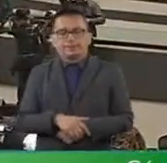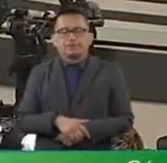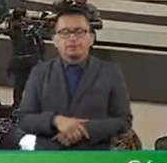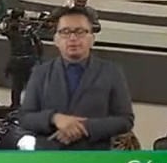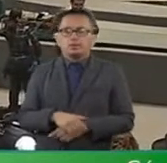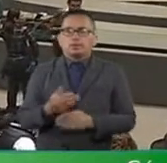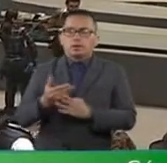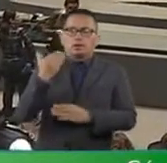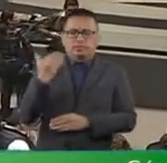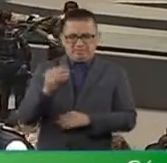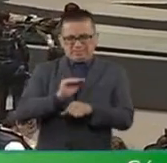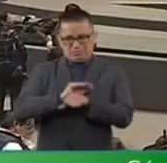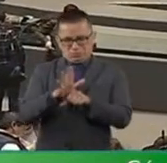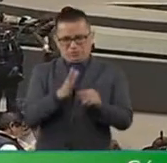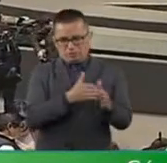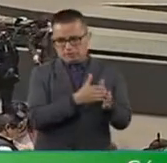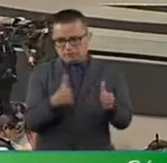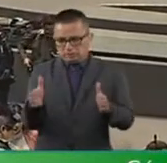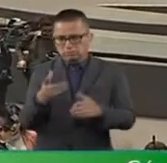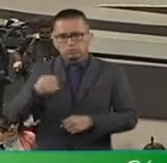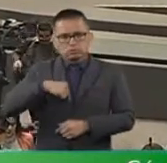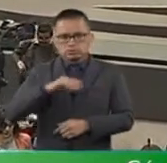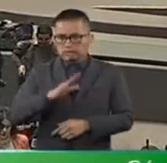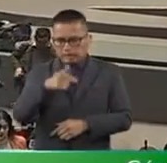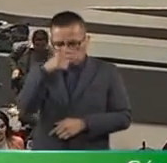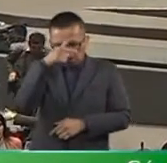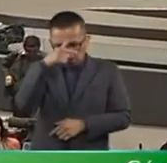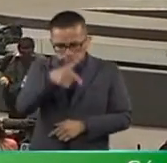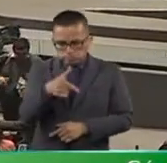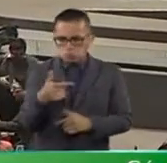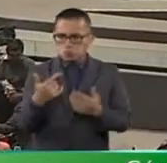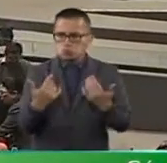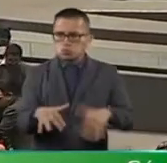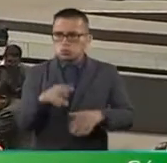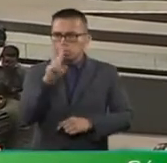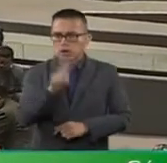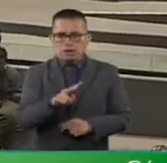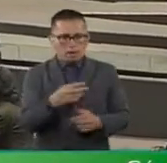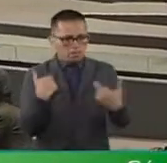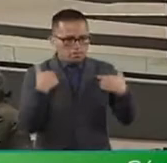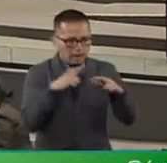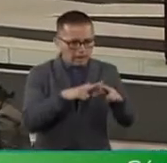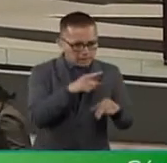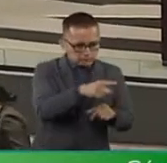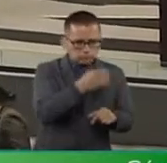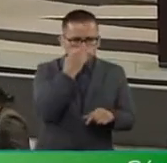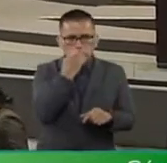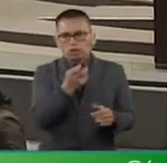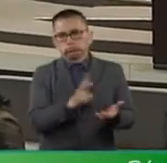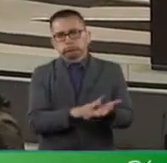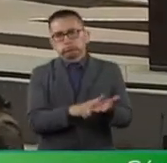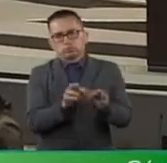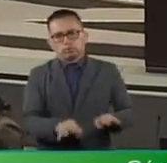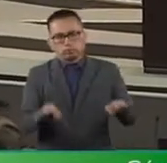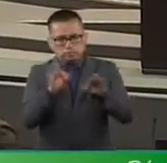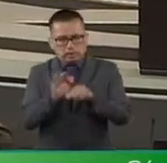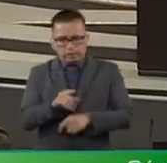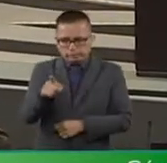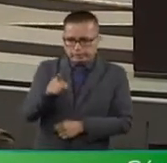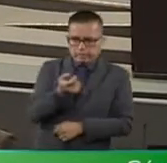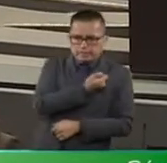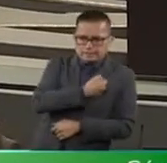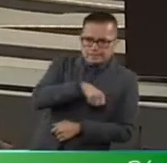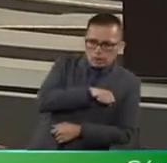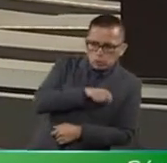La pandemia nos enseñó la importancia de la escuela, de sus maestros y maestras, la importancia de la salud, de las